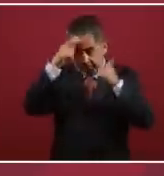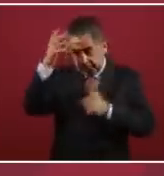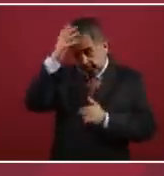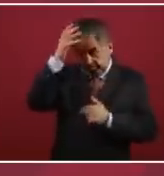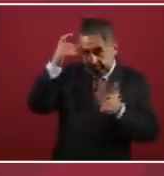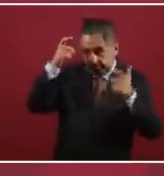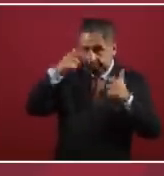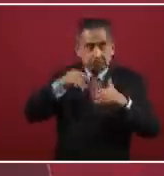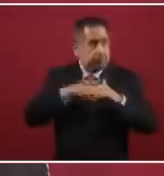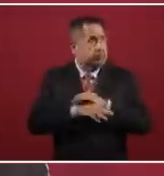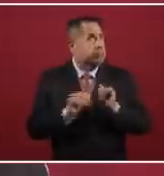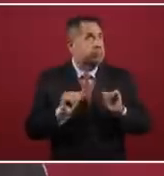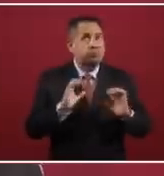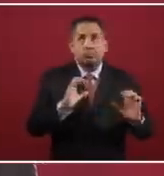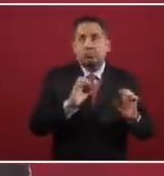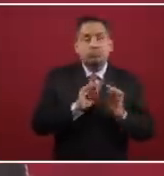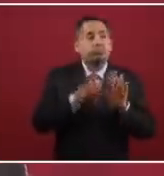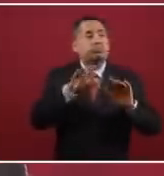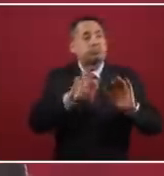Entonces, pues hay que